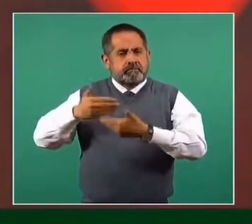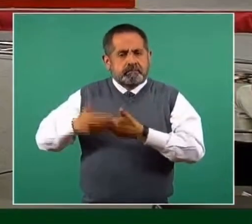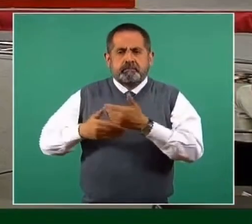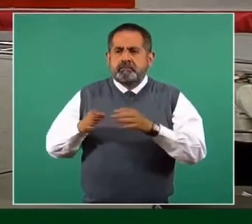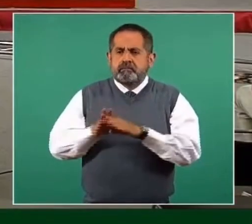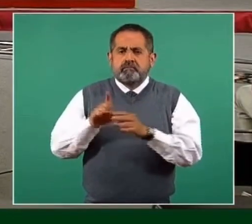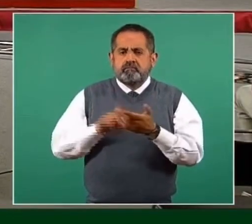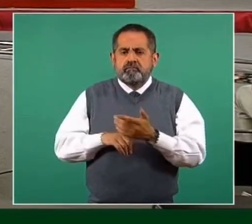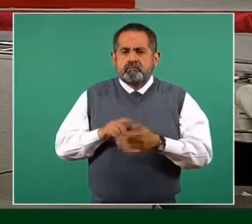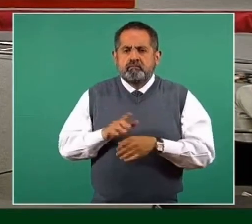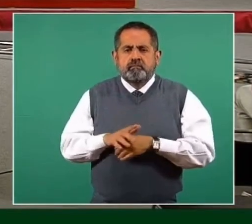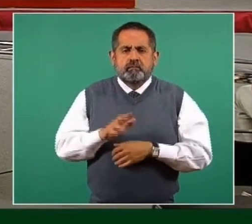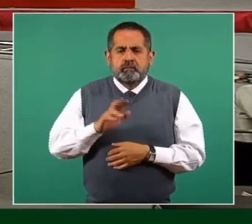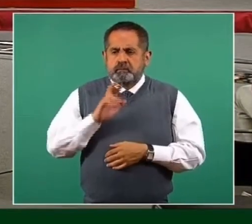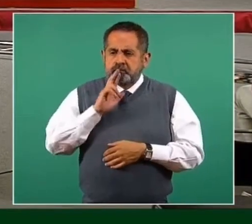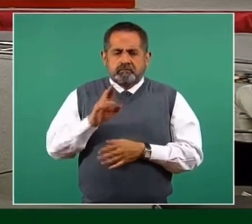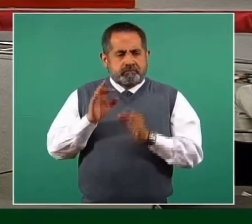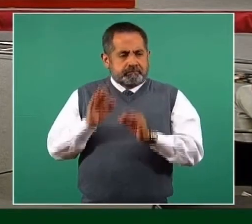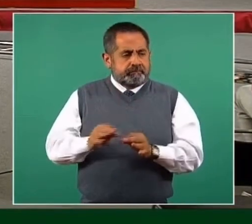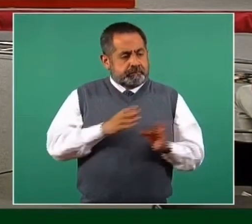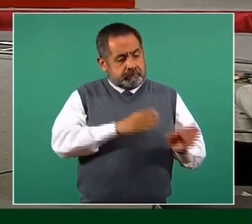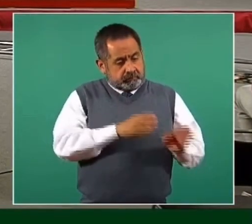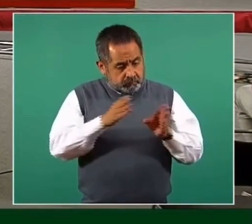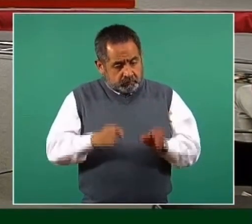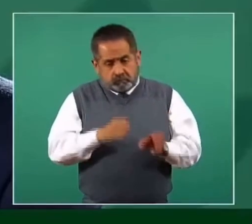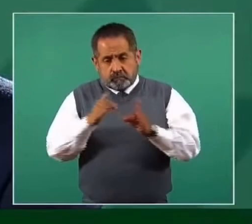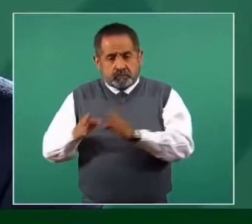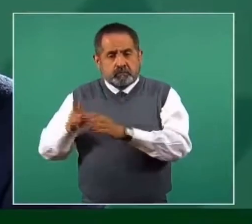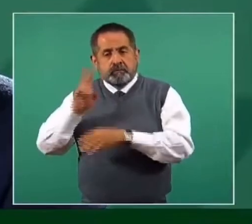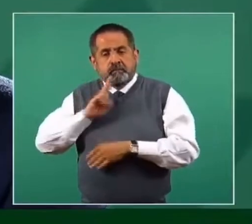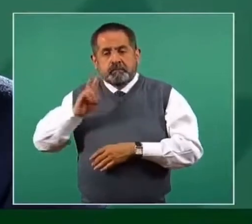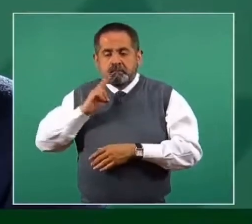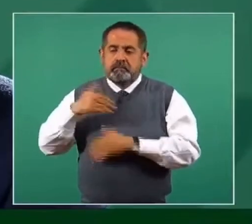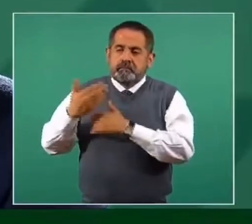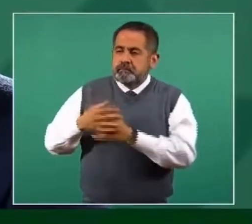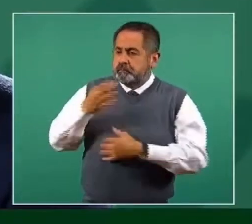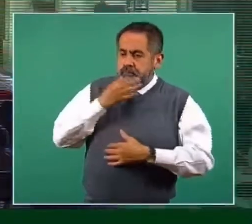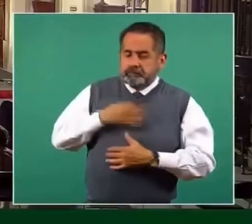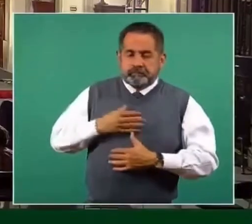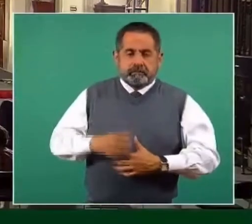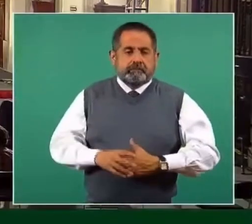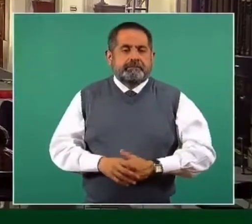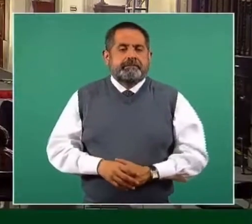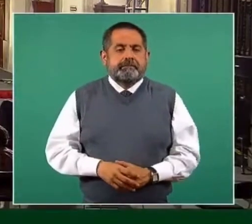sobre los resultados oficiales de los ensayos. Gracias, Alexandro.